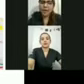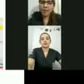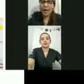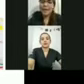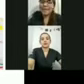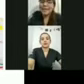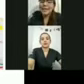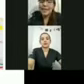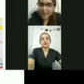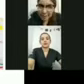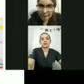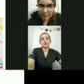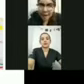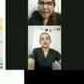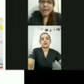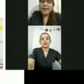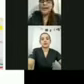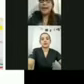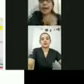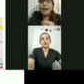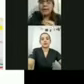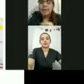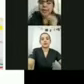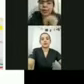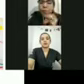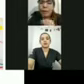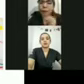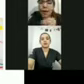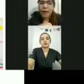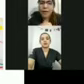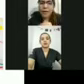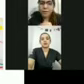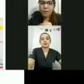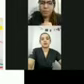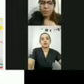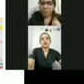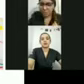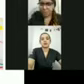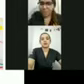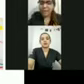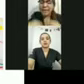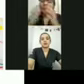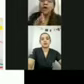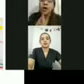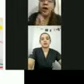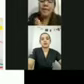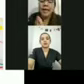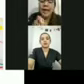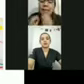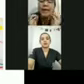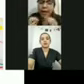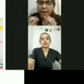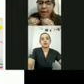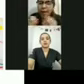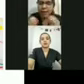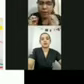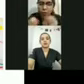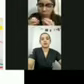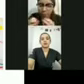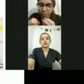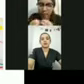consiste en la enseñanza de trazar letras y formar palabras, llamándolo así, la mecánica